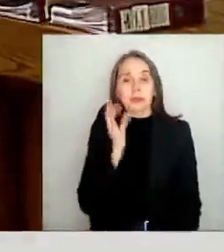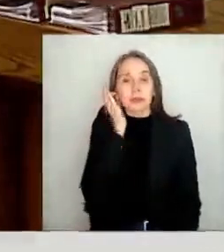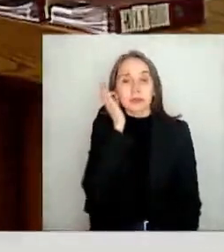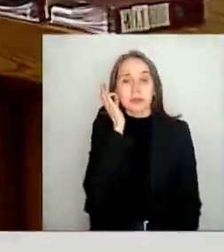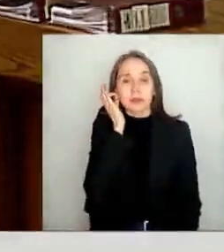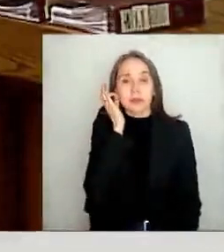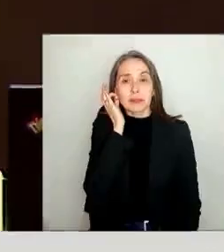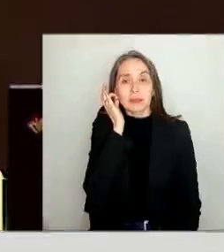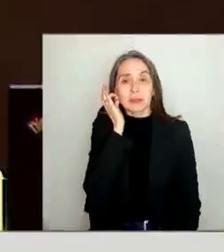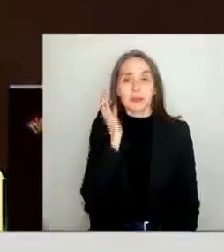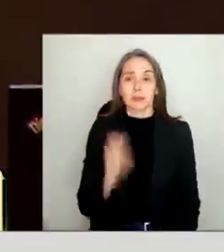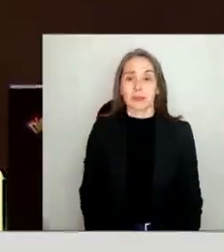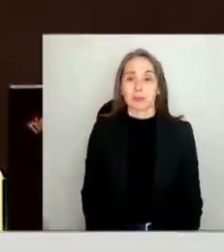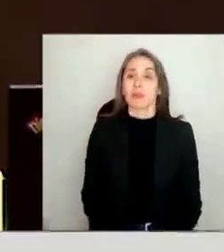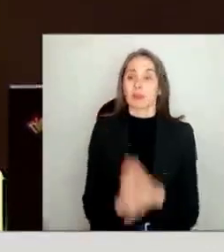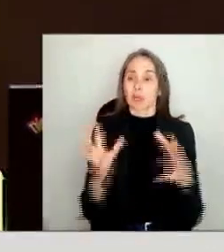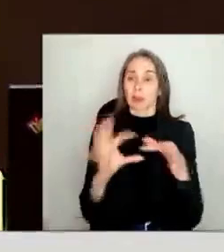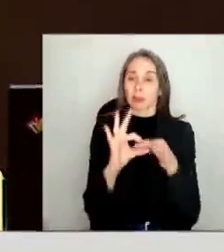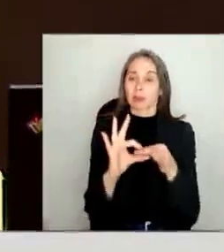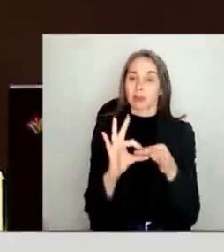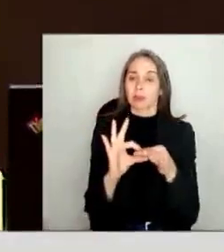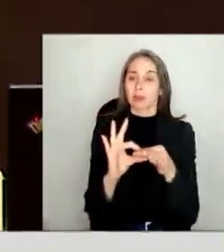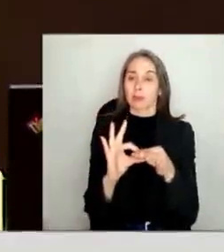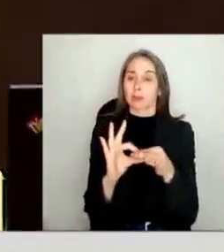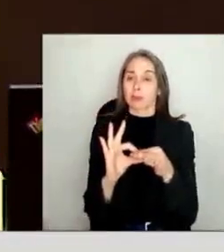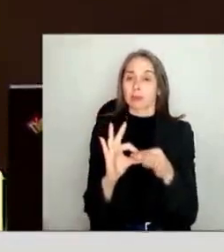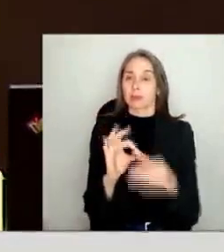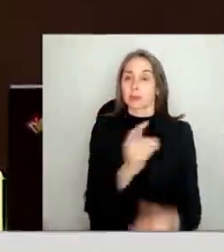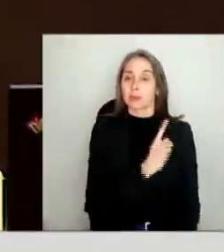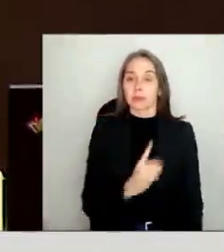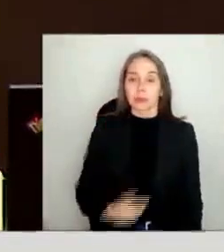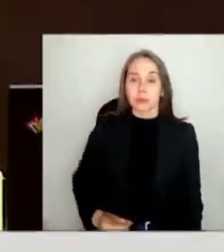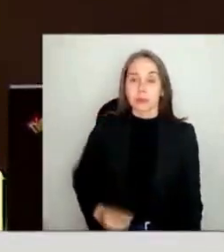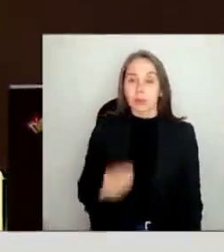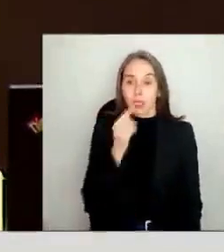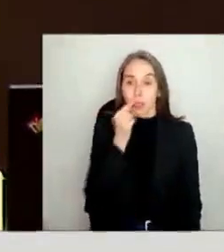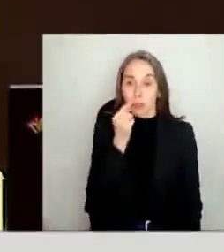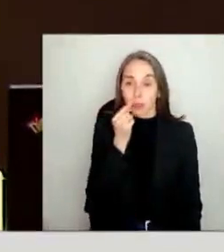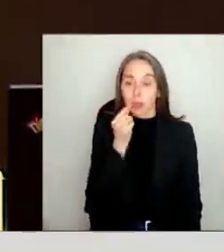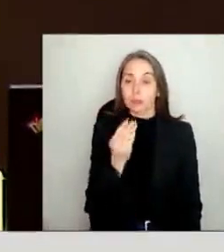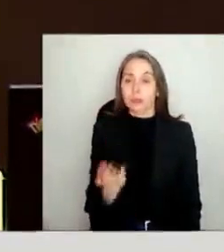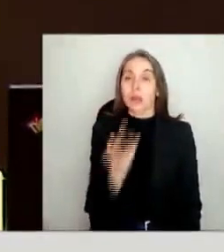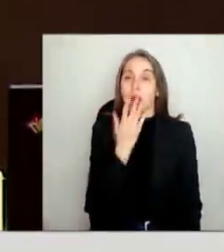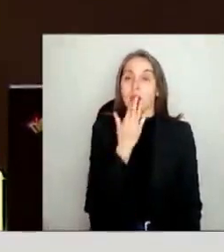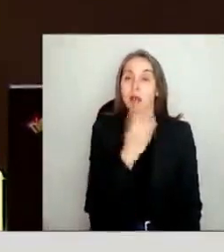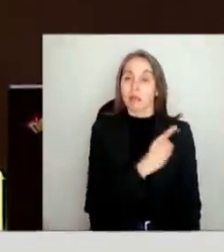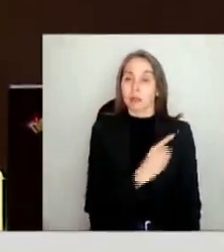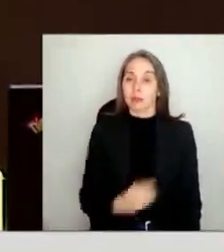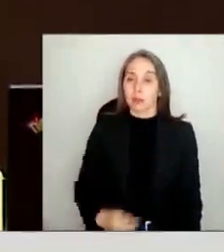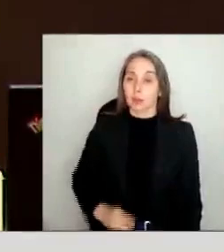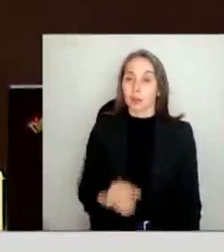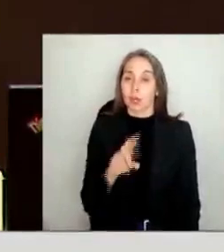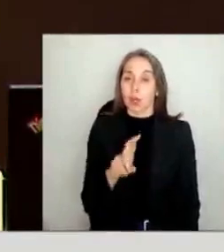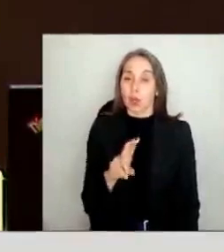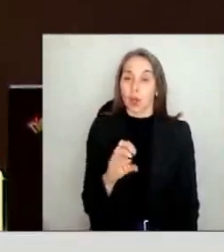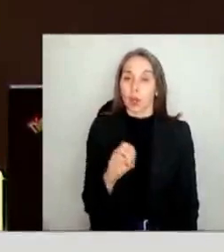presidenta Muchas gracias diputado tiene la palabra el diputado Agustín Romero